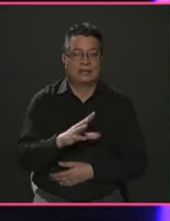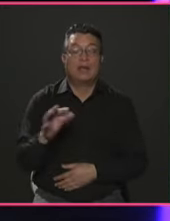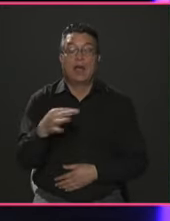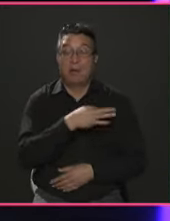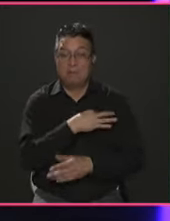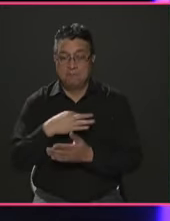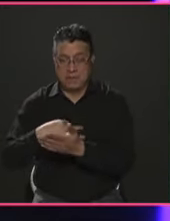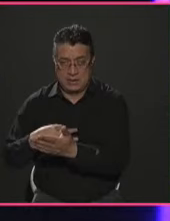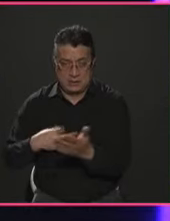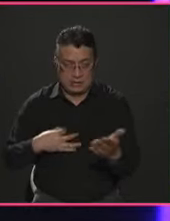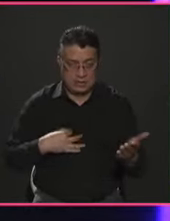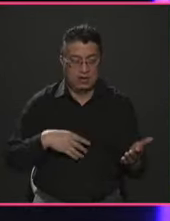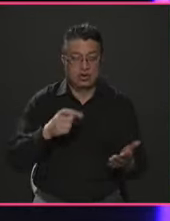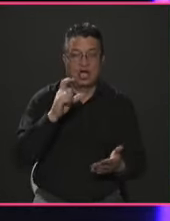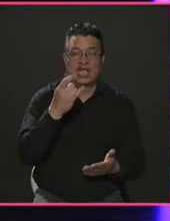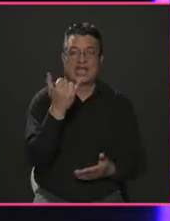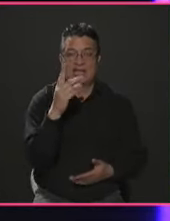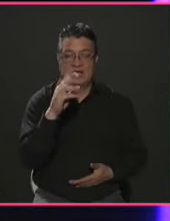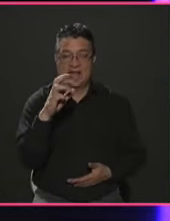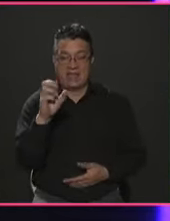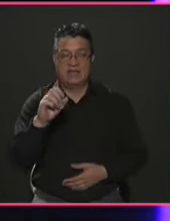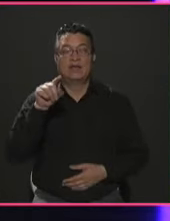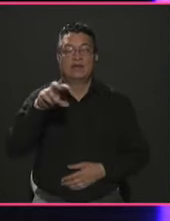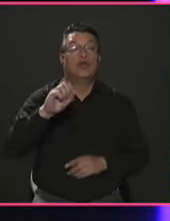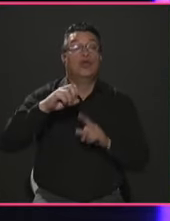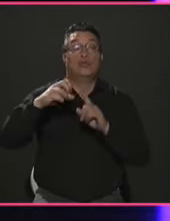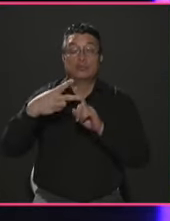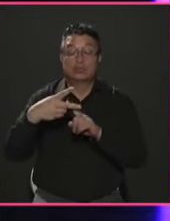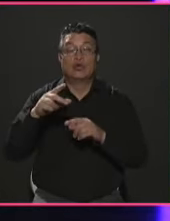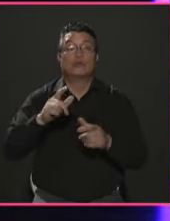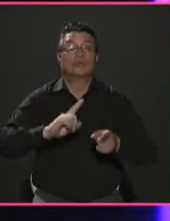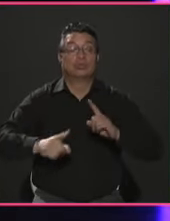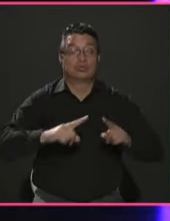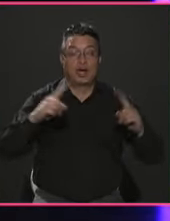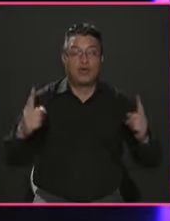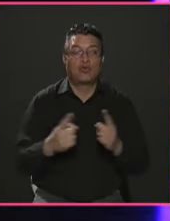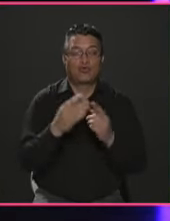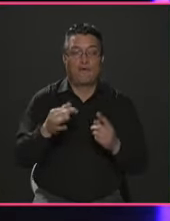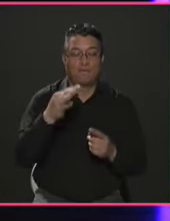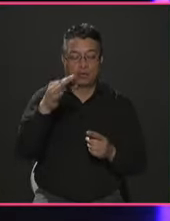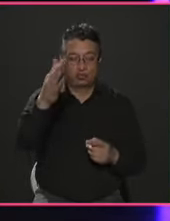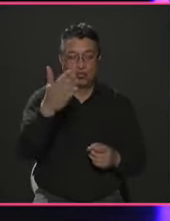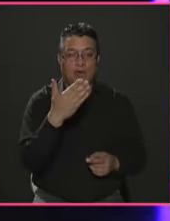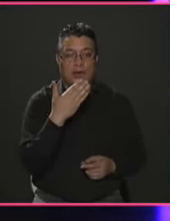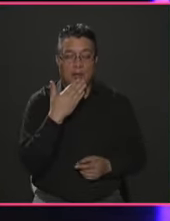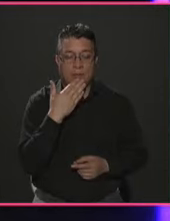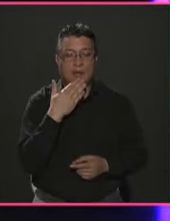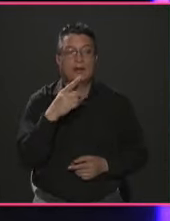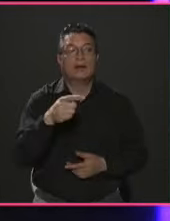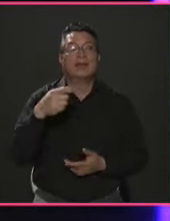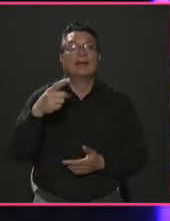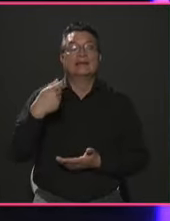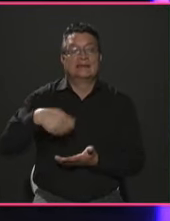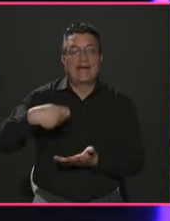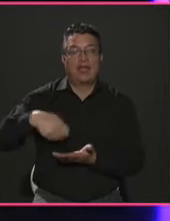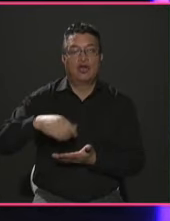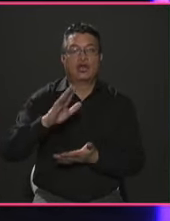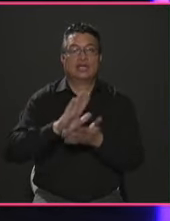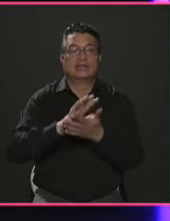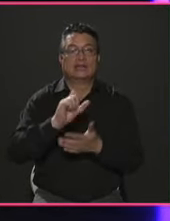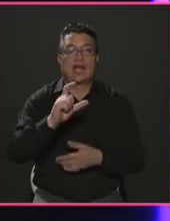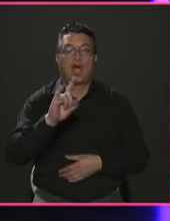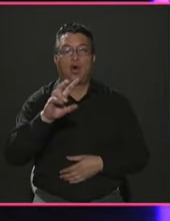ministras aguido girardi vicepresidente ejecutivo de la fundación encuentros del futuro al senador Francisco chahuán presidente